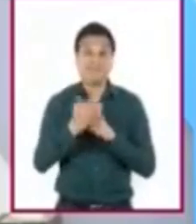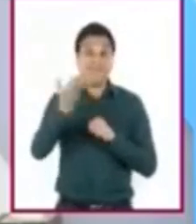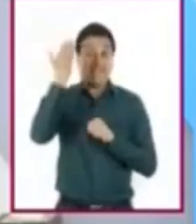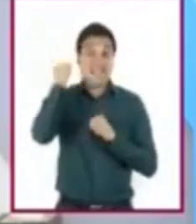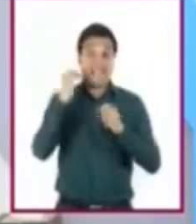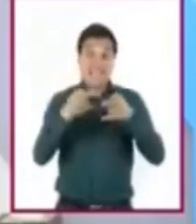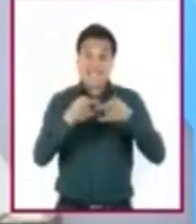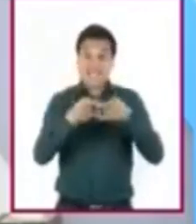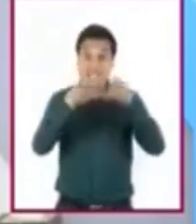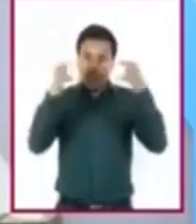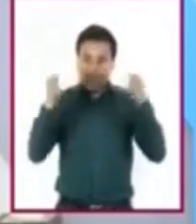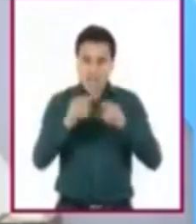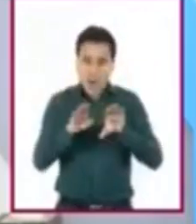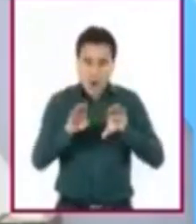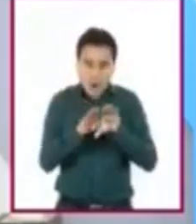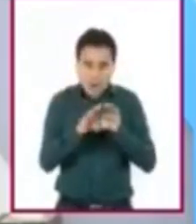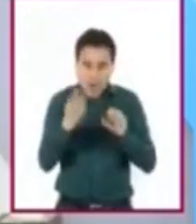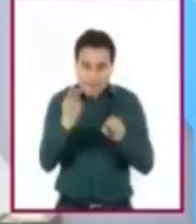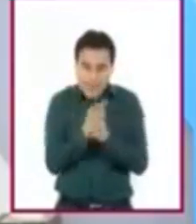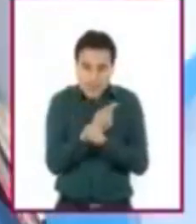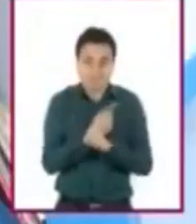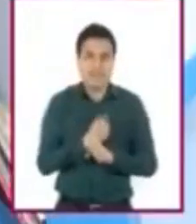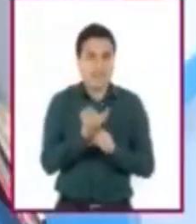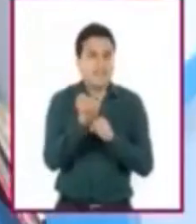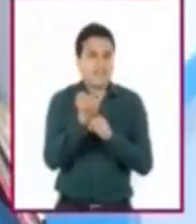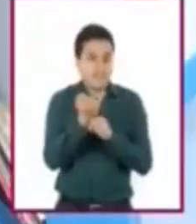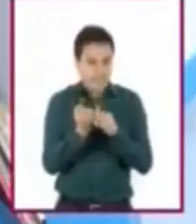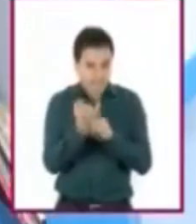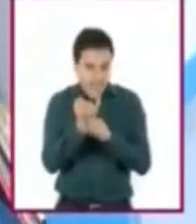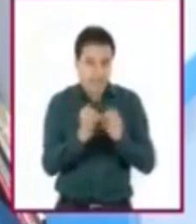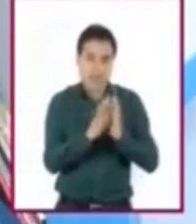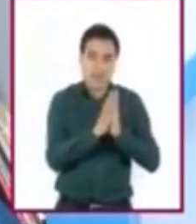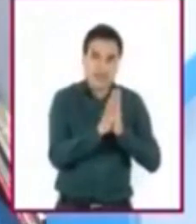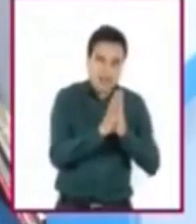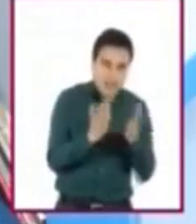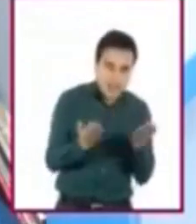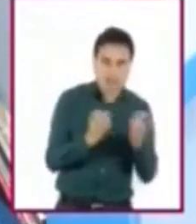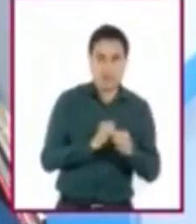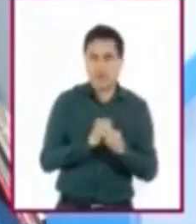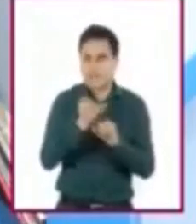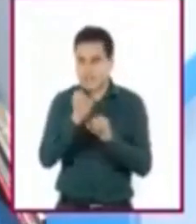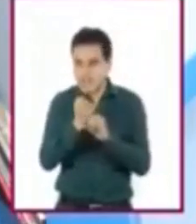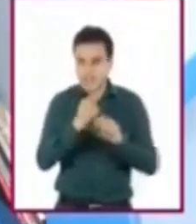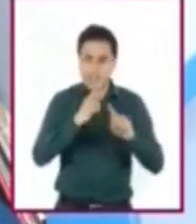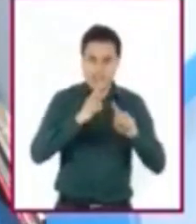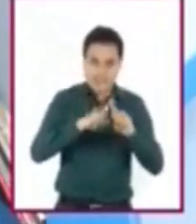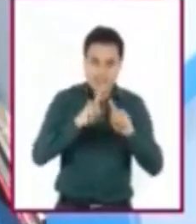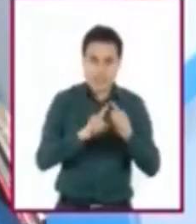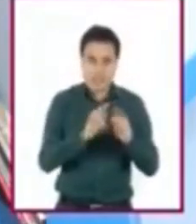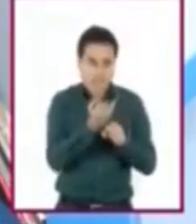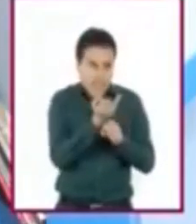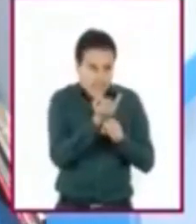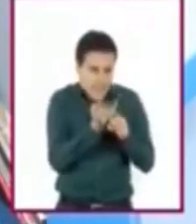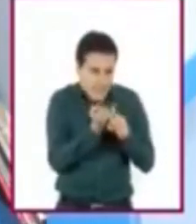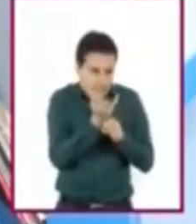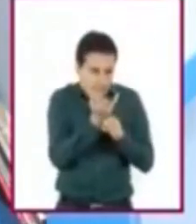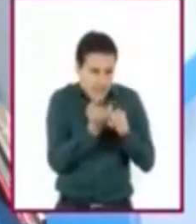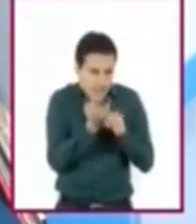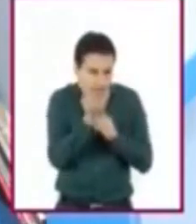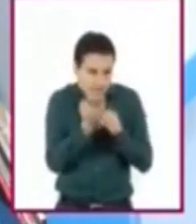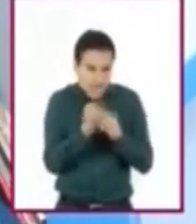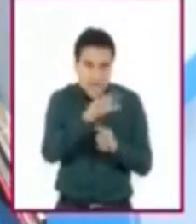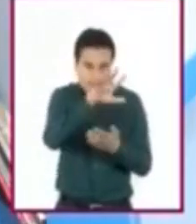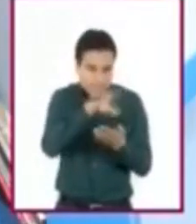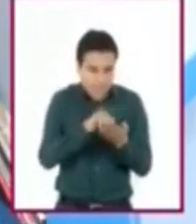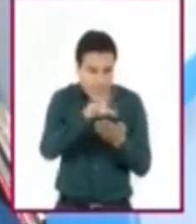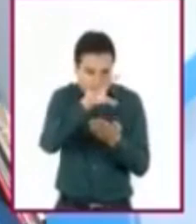fuentes que tiene y todos los actores involucrados. A todas sus fuentes les debe hacer las preguntas adecuadas para tratar de llegar a